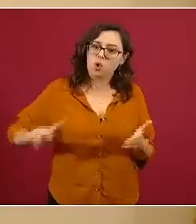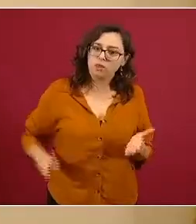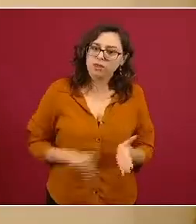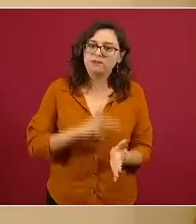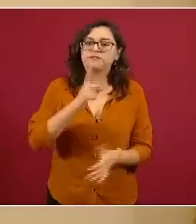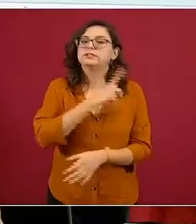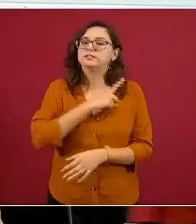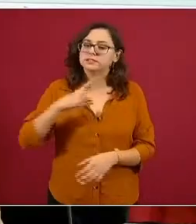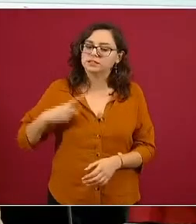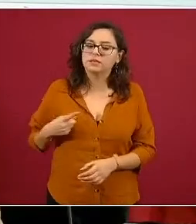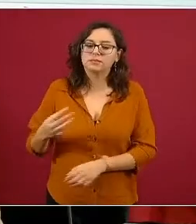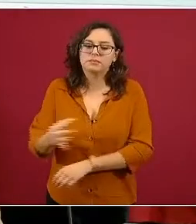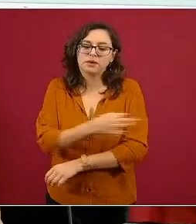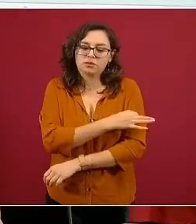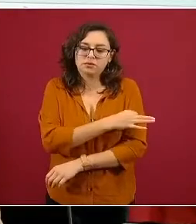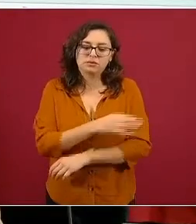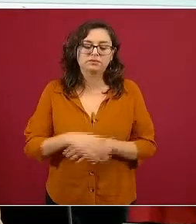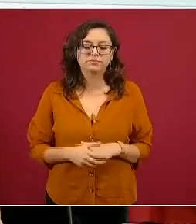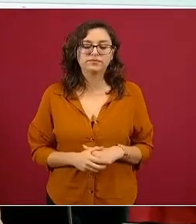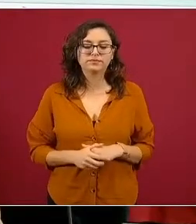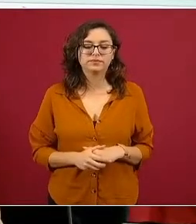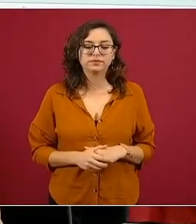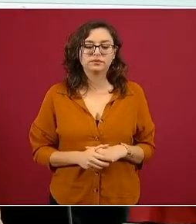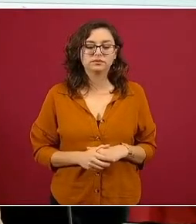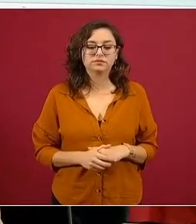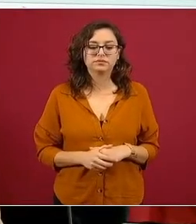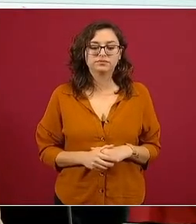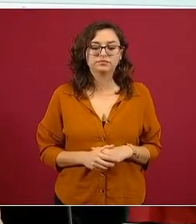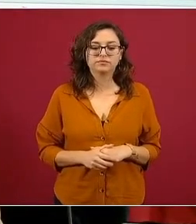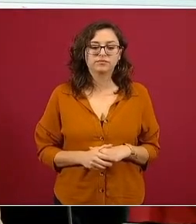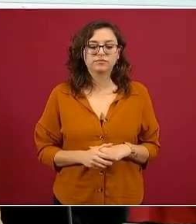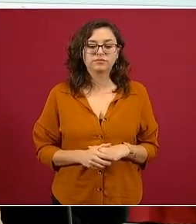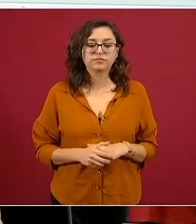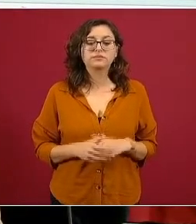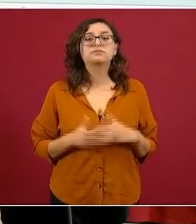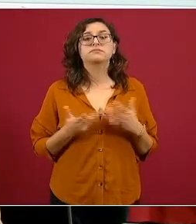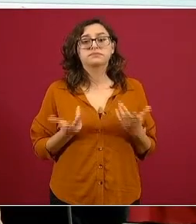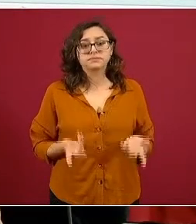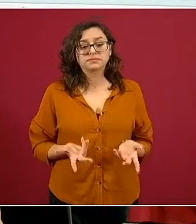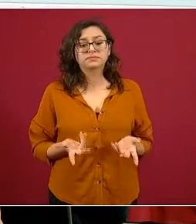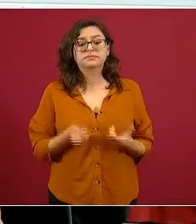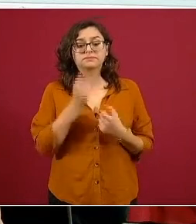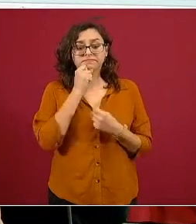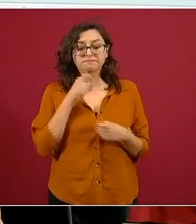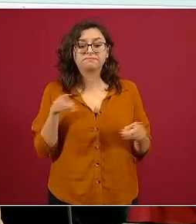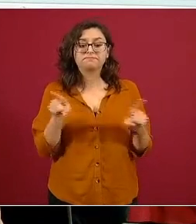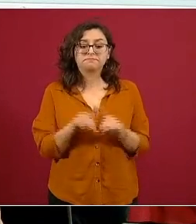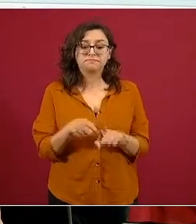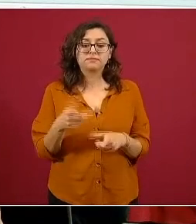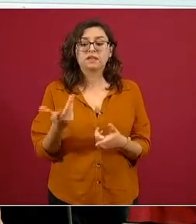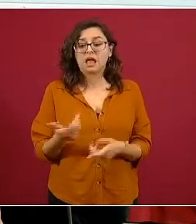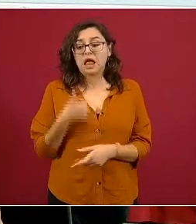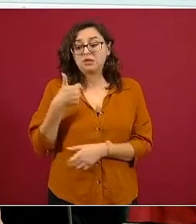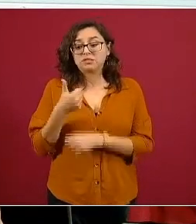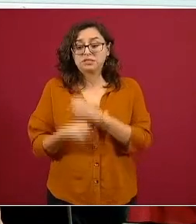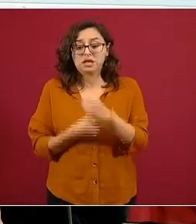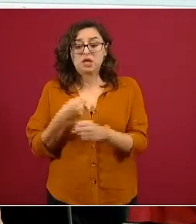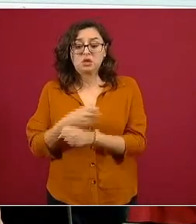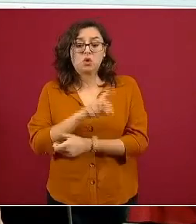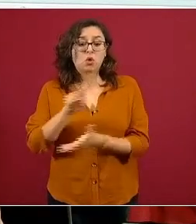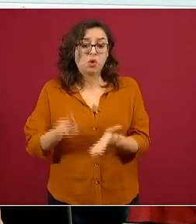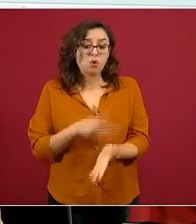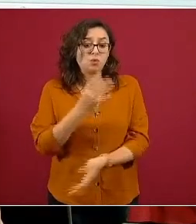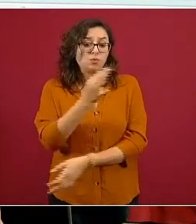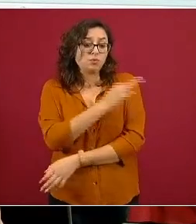1, que es la que ya habíamos comentado. Como les decía, tenemos también la vacunación a los 6 años, entonces revisamos